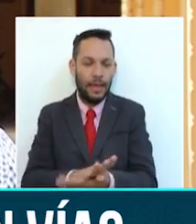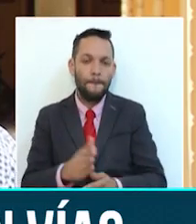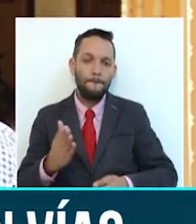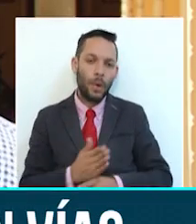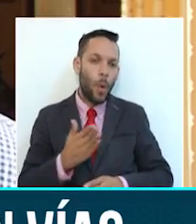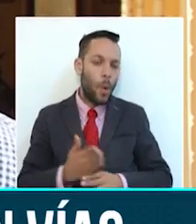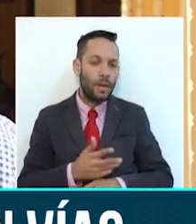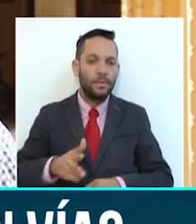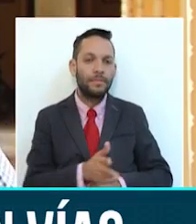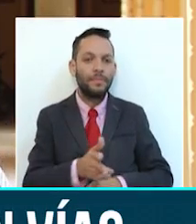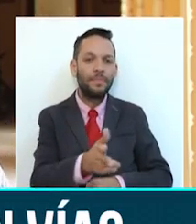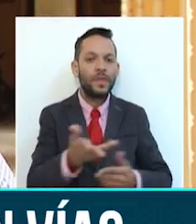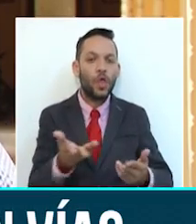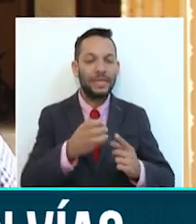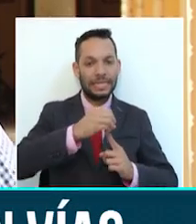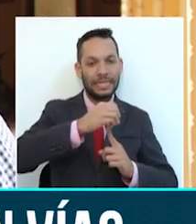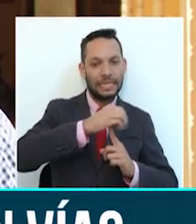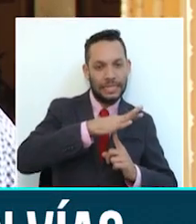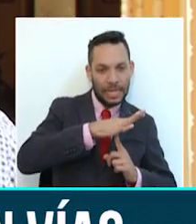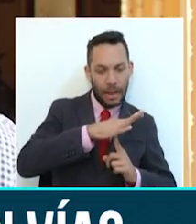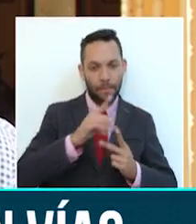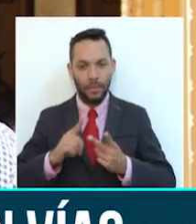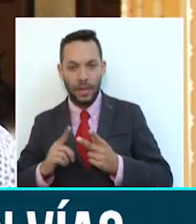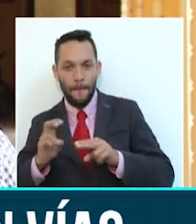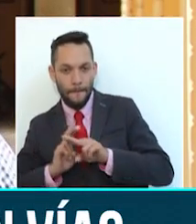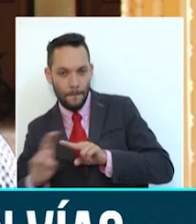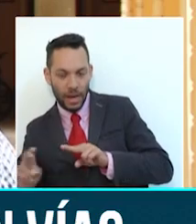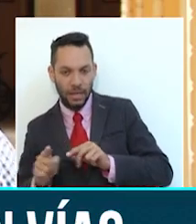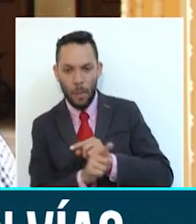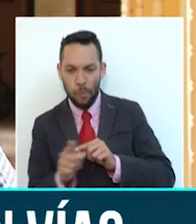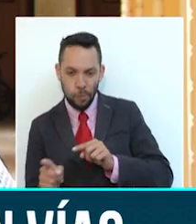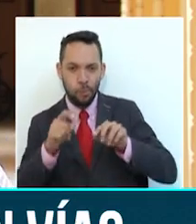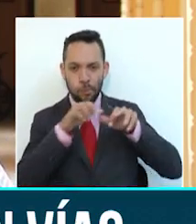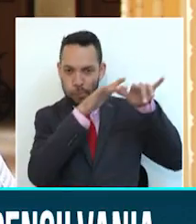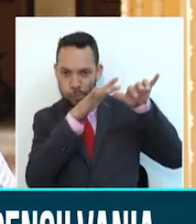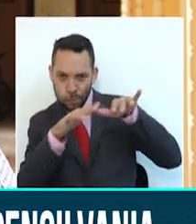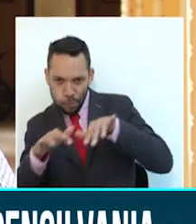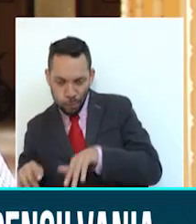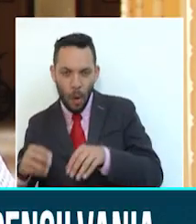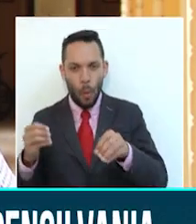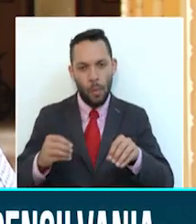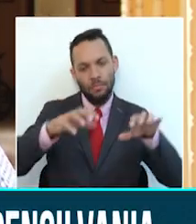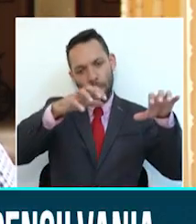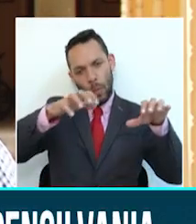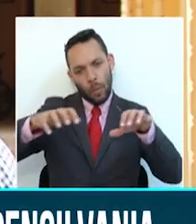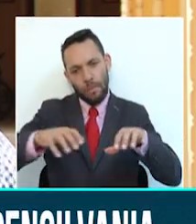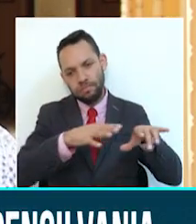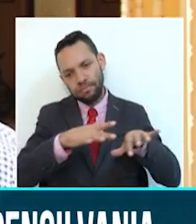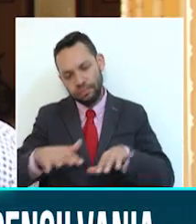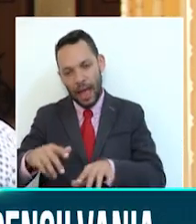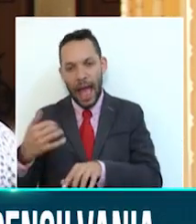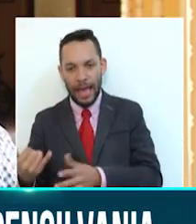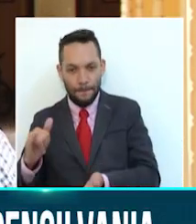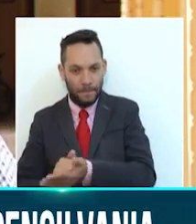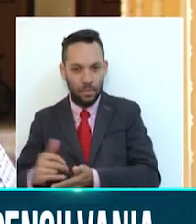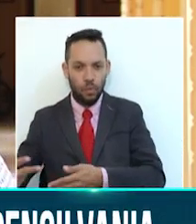inconvenientes en la vía entre Manizales y Salamina, inconveniente que generó un deslizamiento debido a las fuertes lluvias, que actualmente está siendo revisado